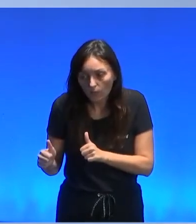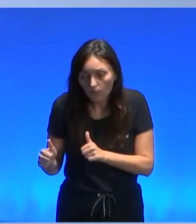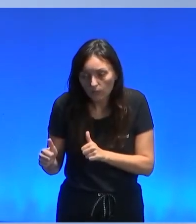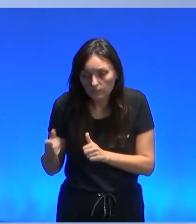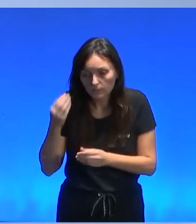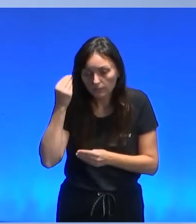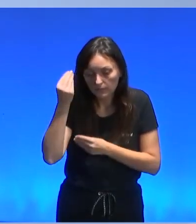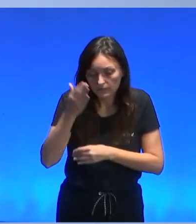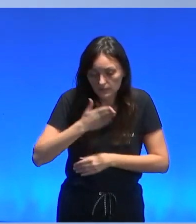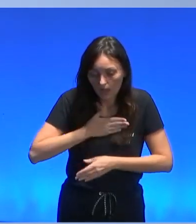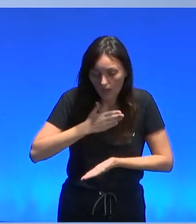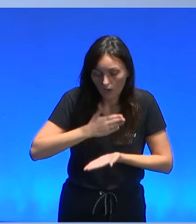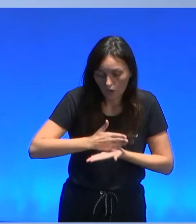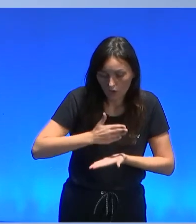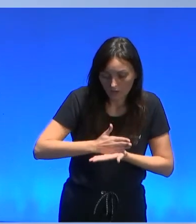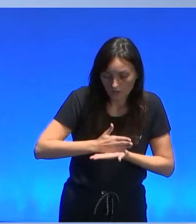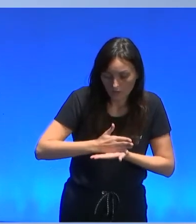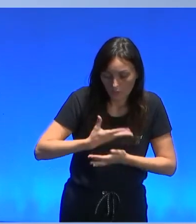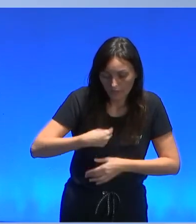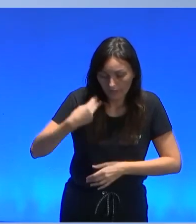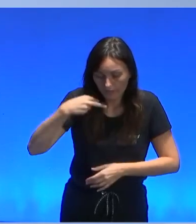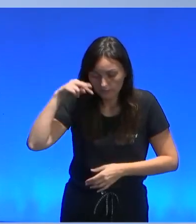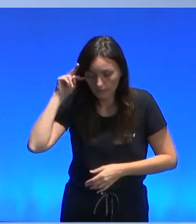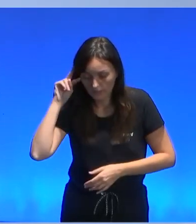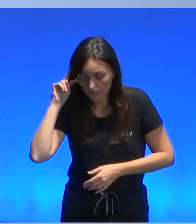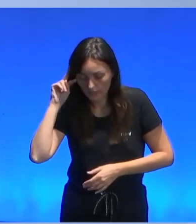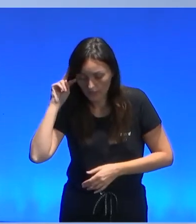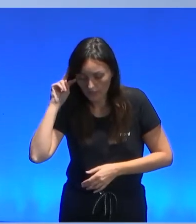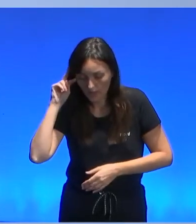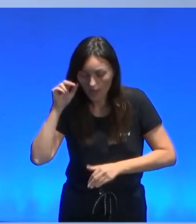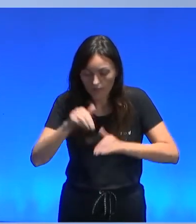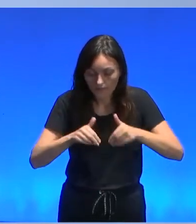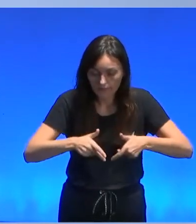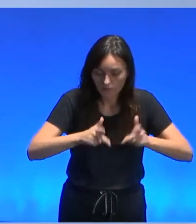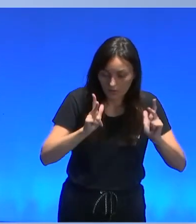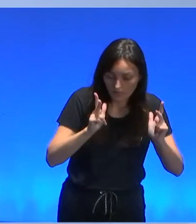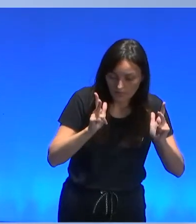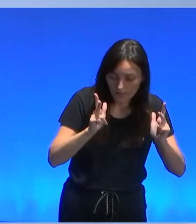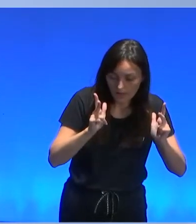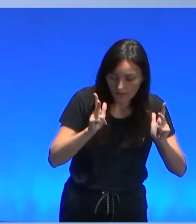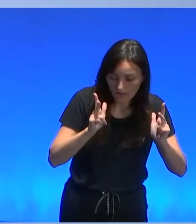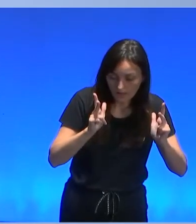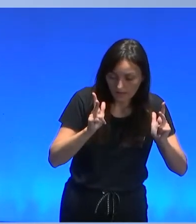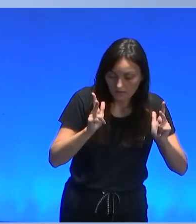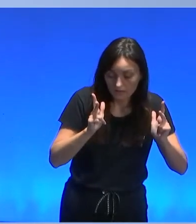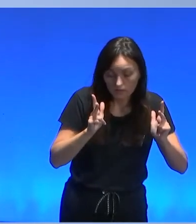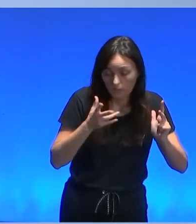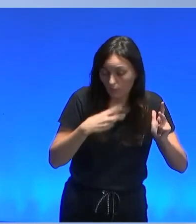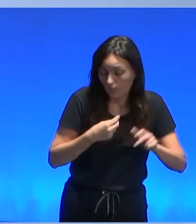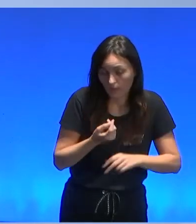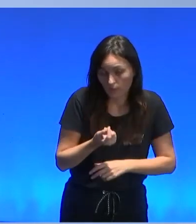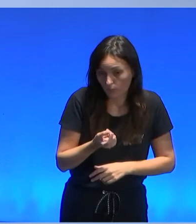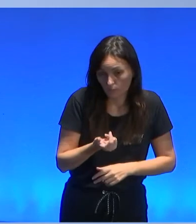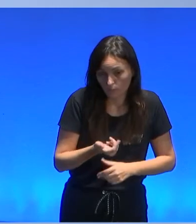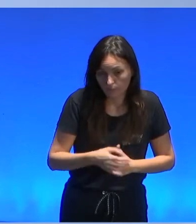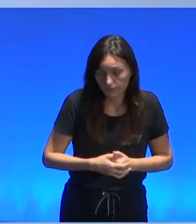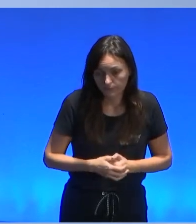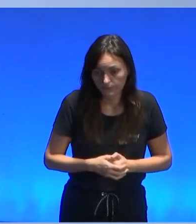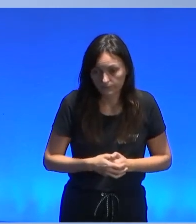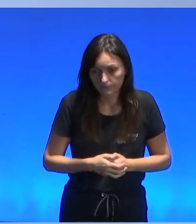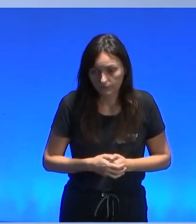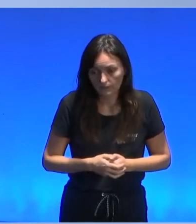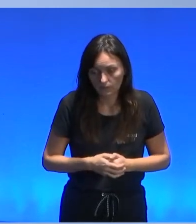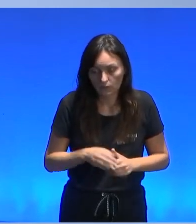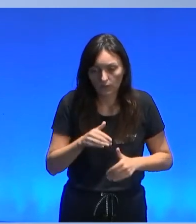escuela, habrá tenido experiencias de democracia probablemente pocas. Porque